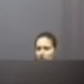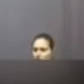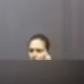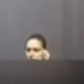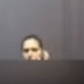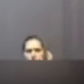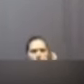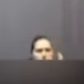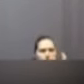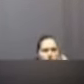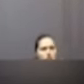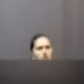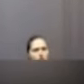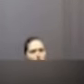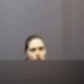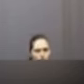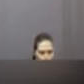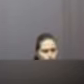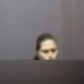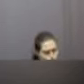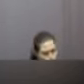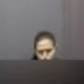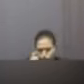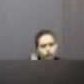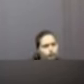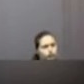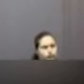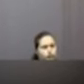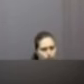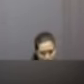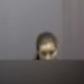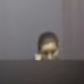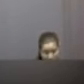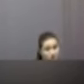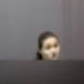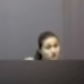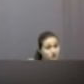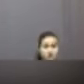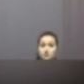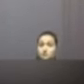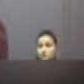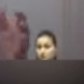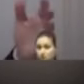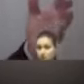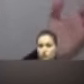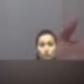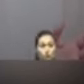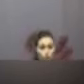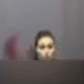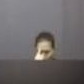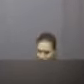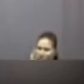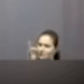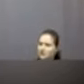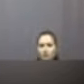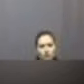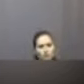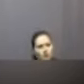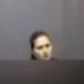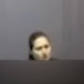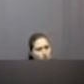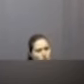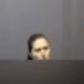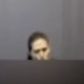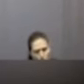también la juntas de vecinos Porque todos entendemos que para poder lograr que un país se desarrolle se